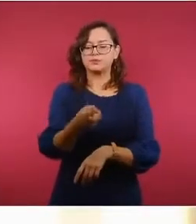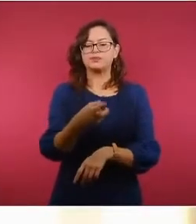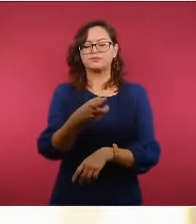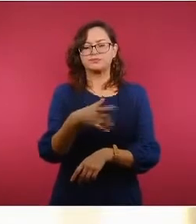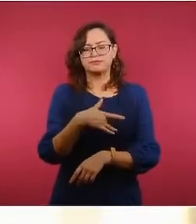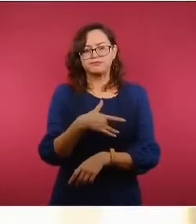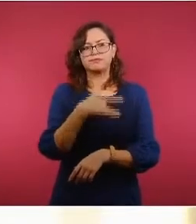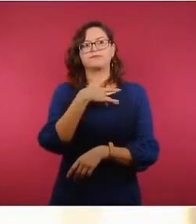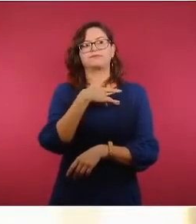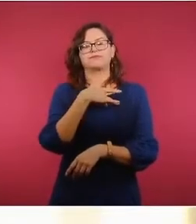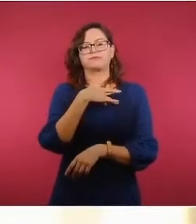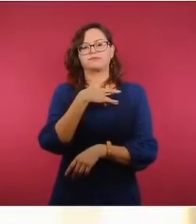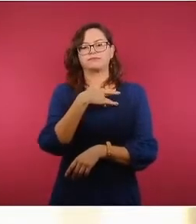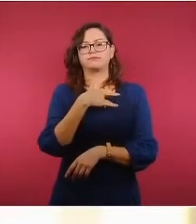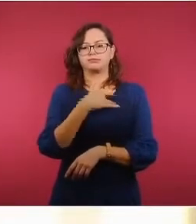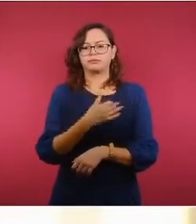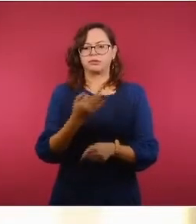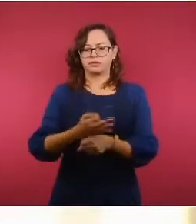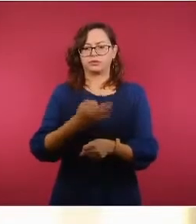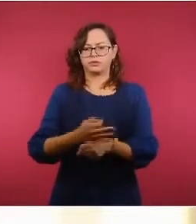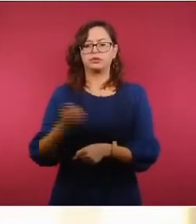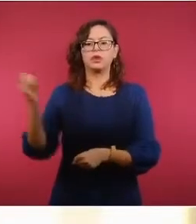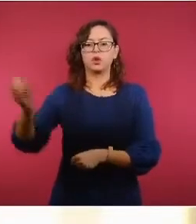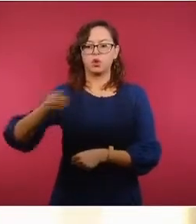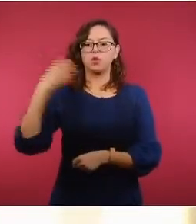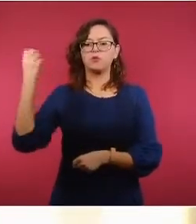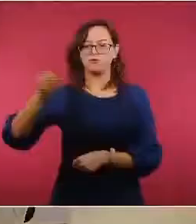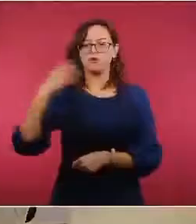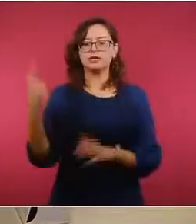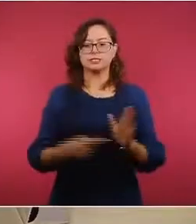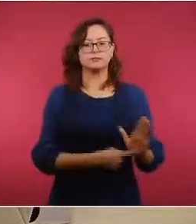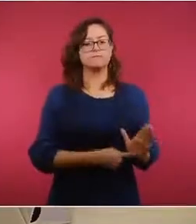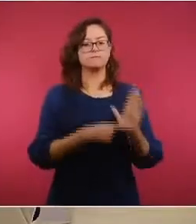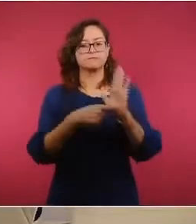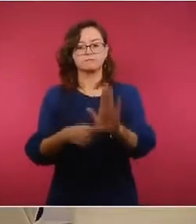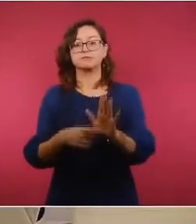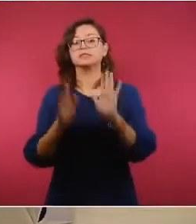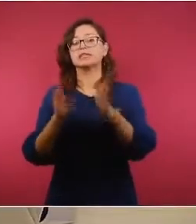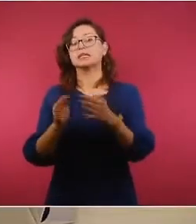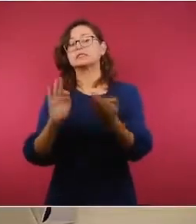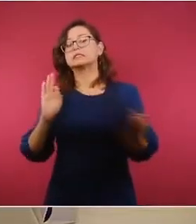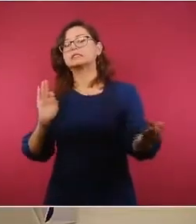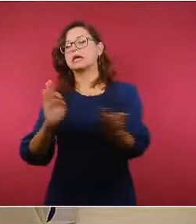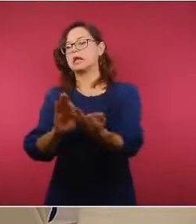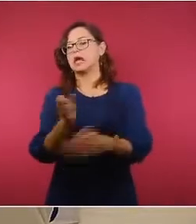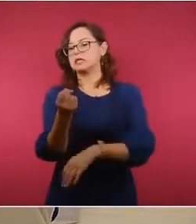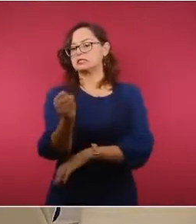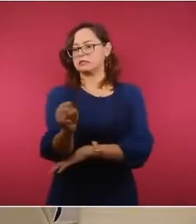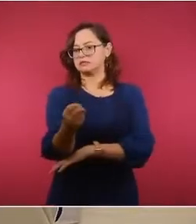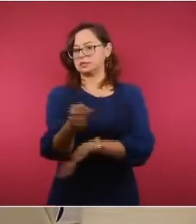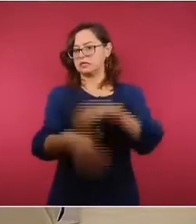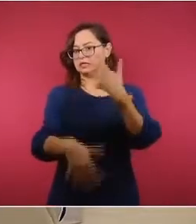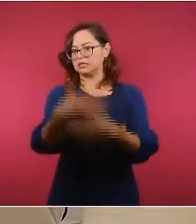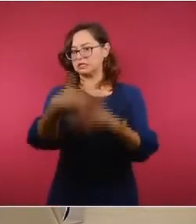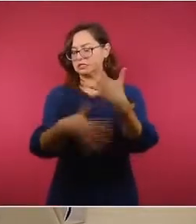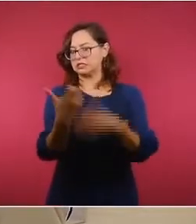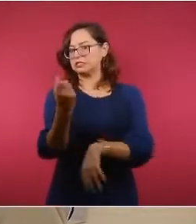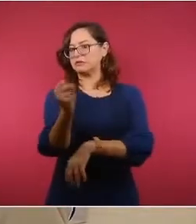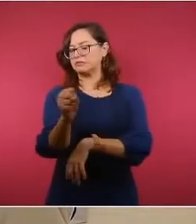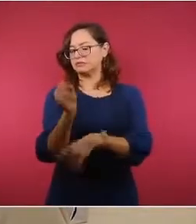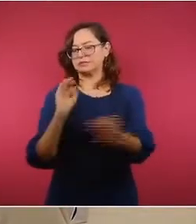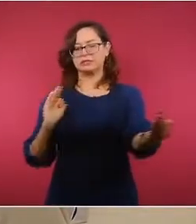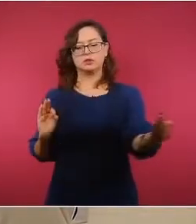decidimos hacer esta conferencia, porque ya falta poco para el día 15